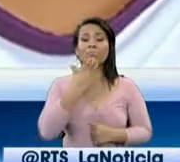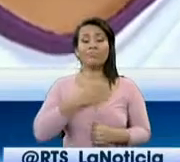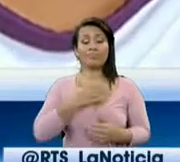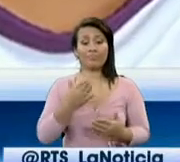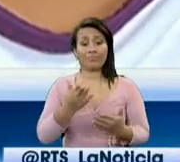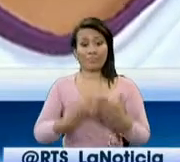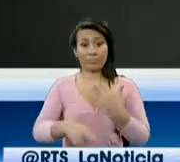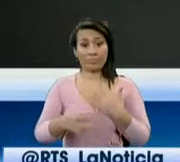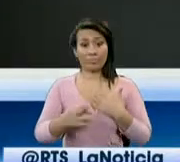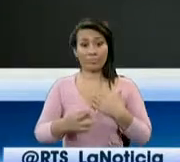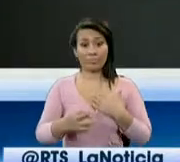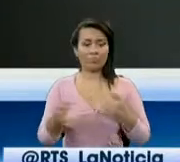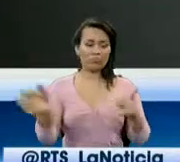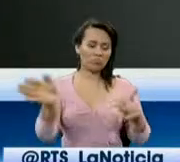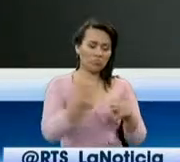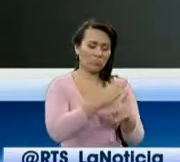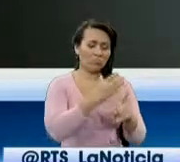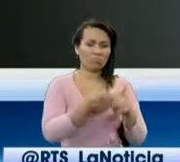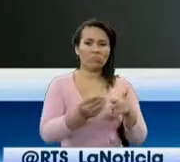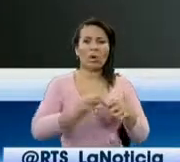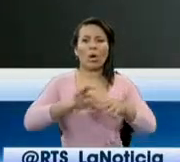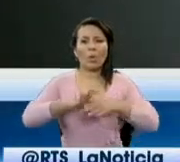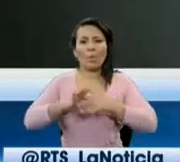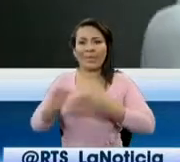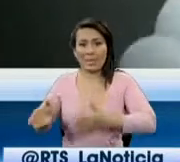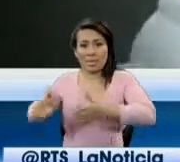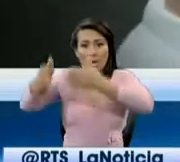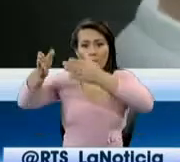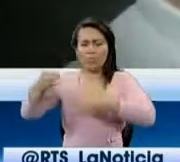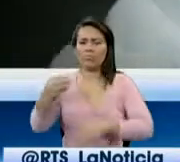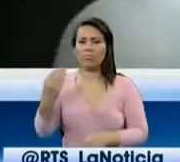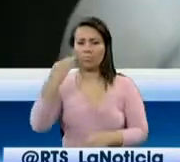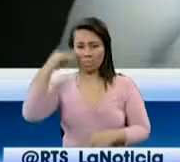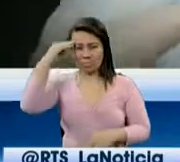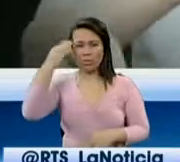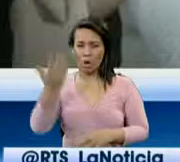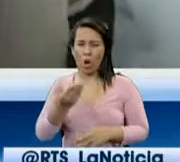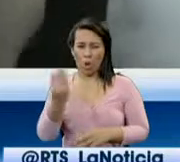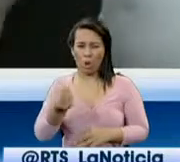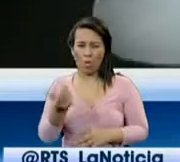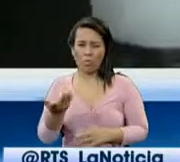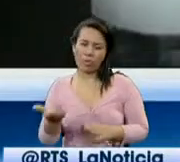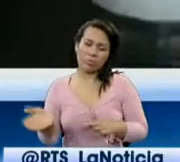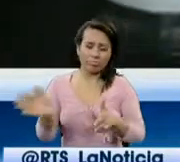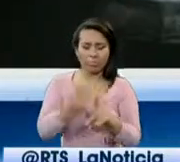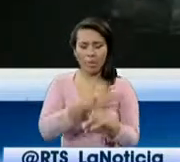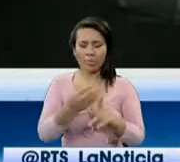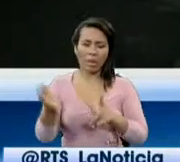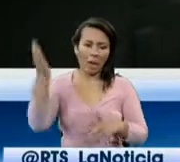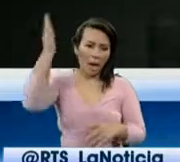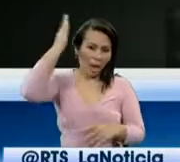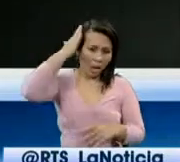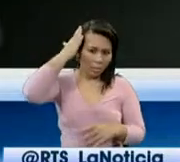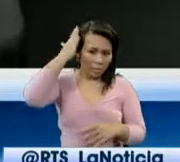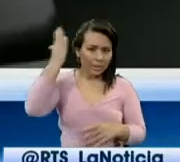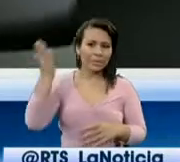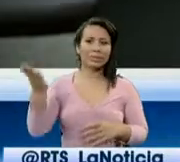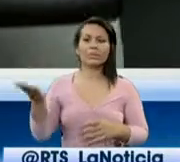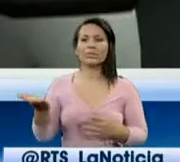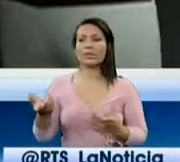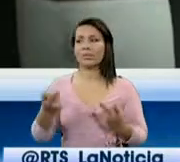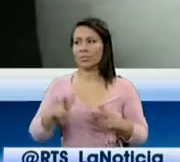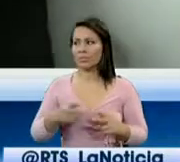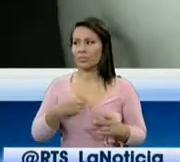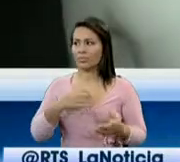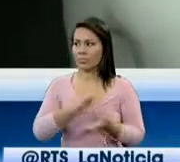golpeado por los compañeros del décimo año básico que son jóvenes. Le han pegado en la cabeza, me le dan patazos en la